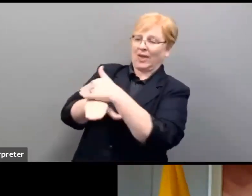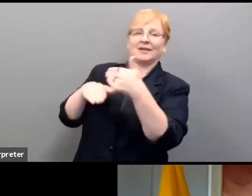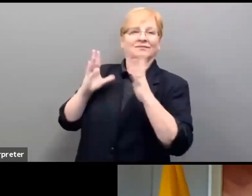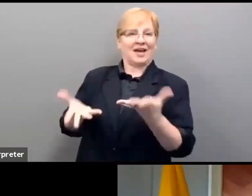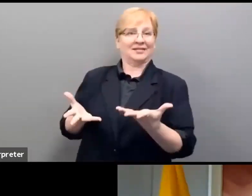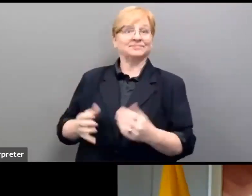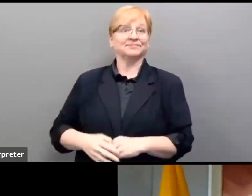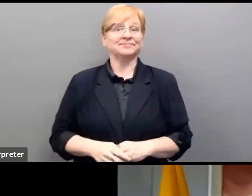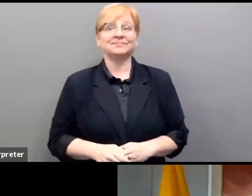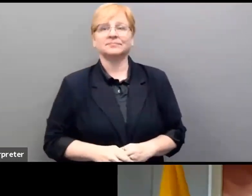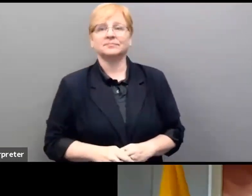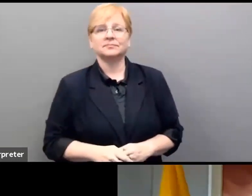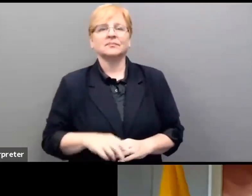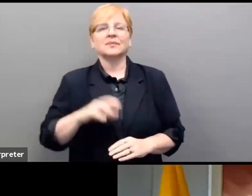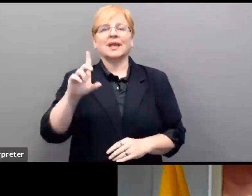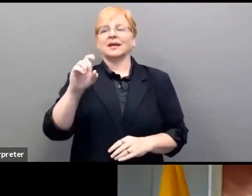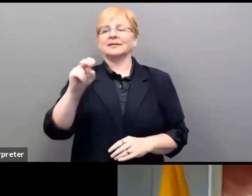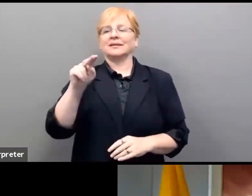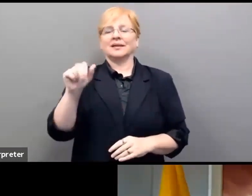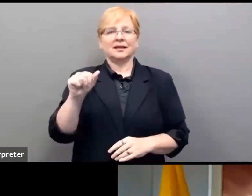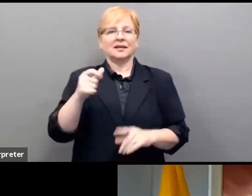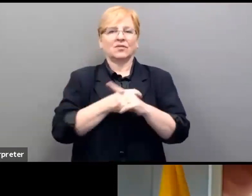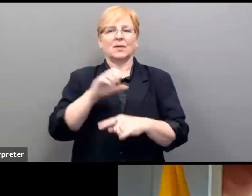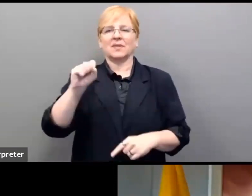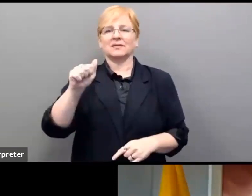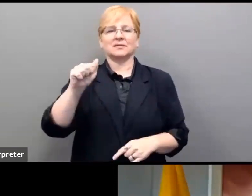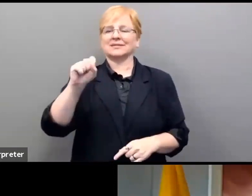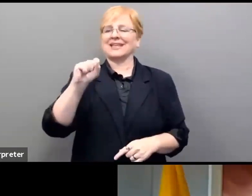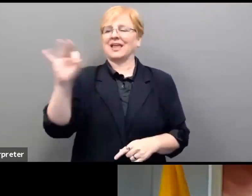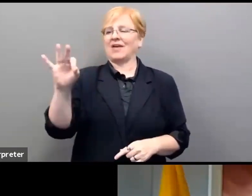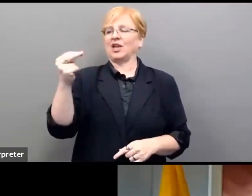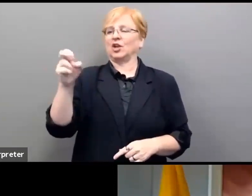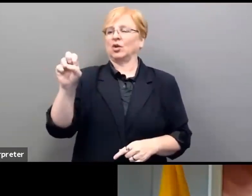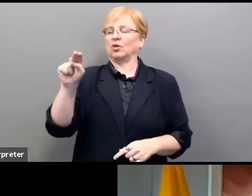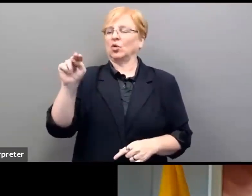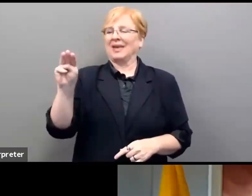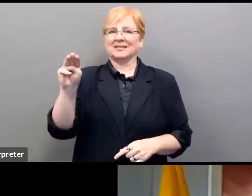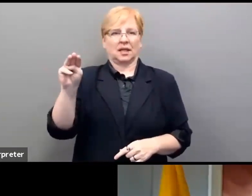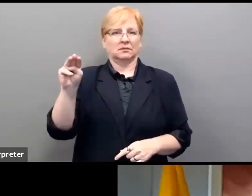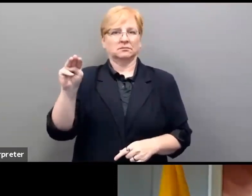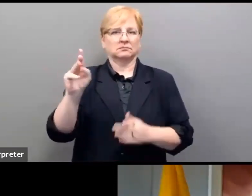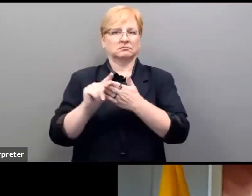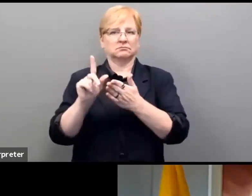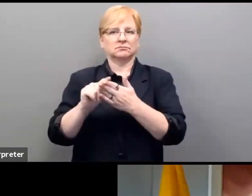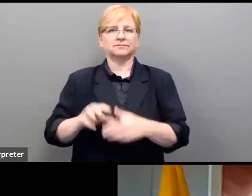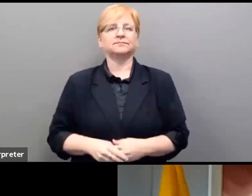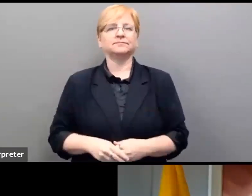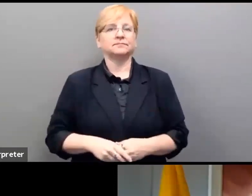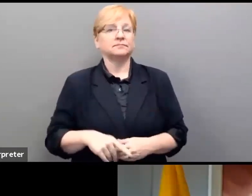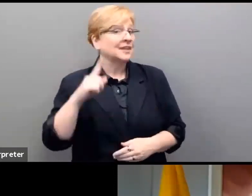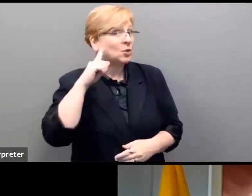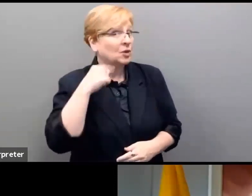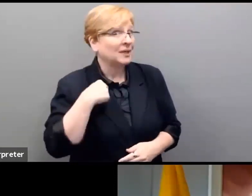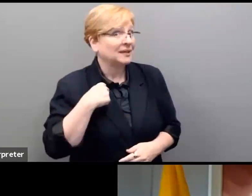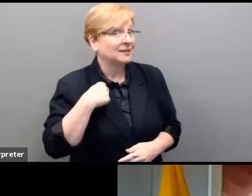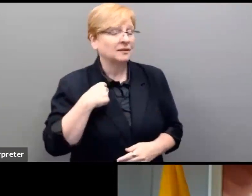Entonces, hablando de eventos de capacitaciones y debe de ser para personas vacunadas solamente. Gracias, señora gobernadora. Ahora vamos a hablar con